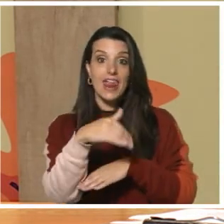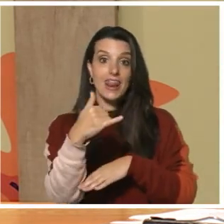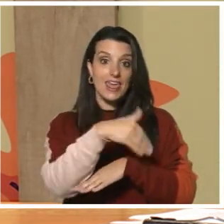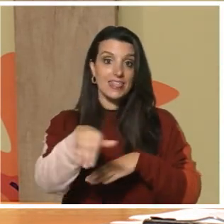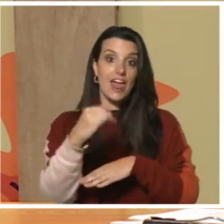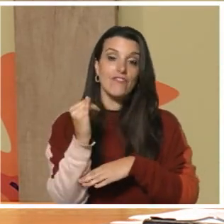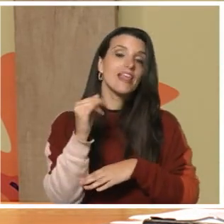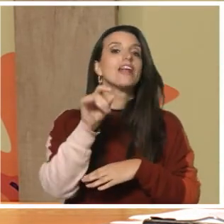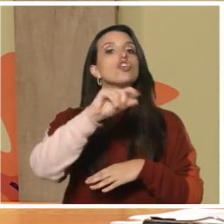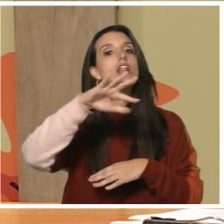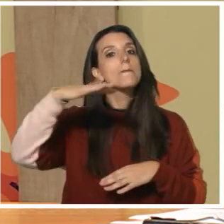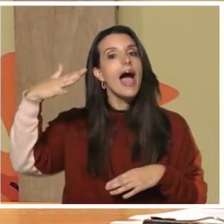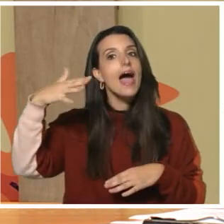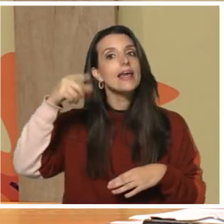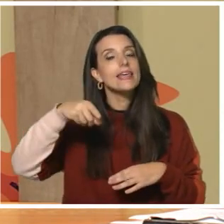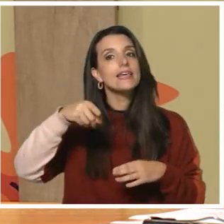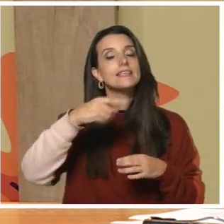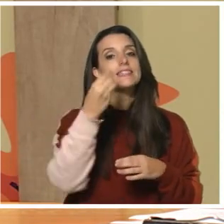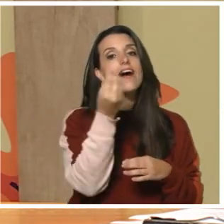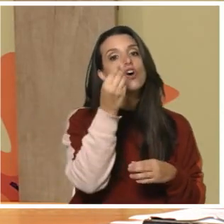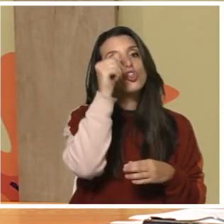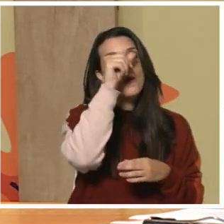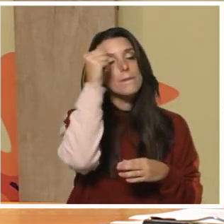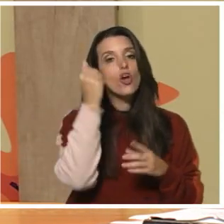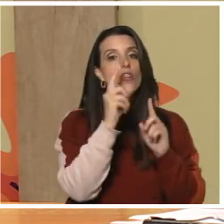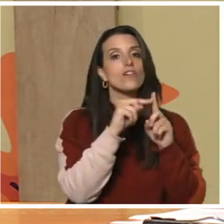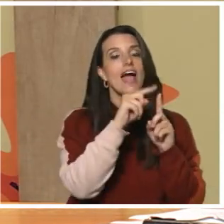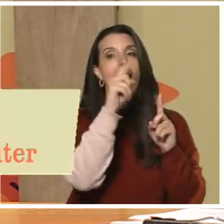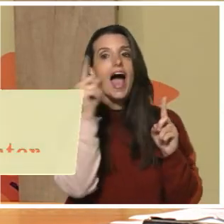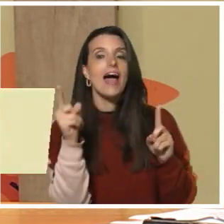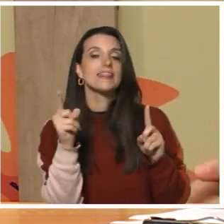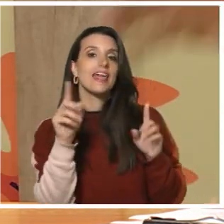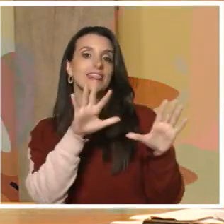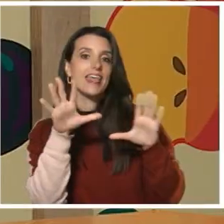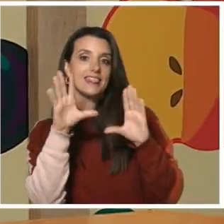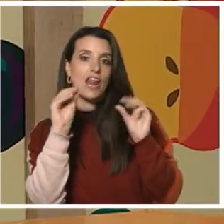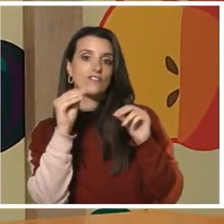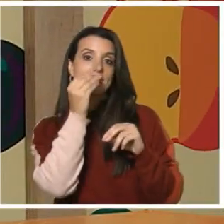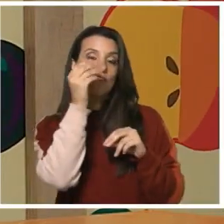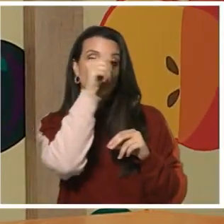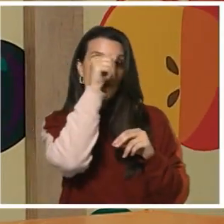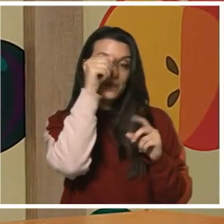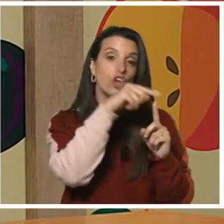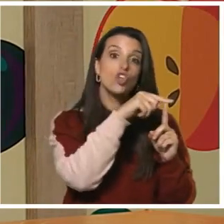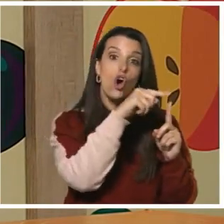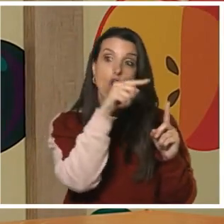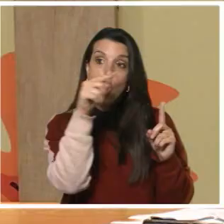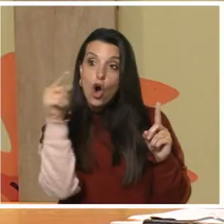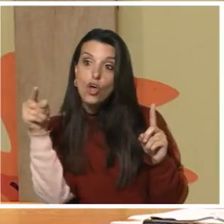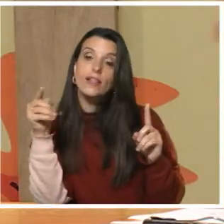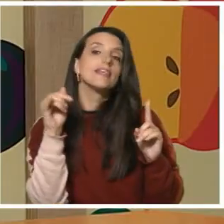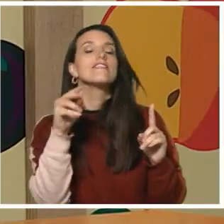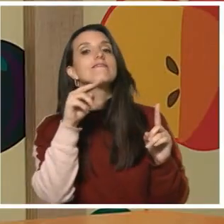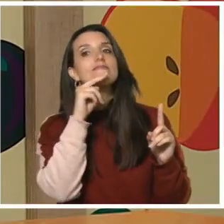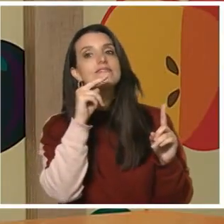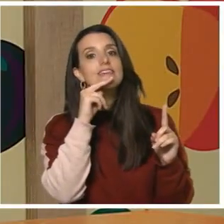24, Solimar. Uh-huh. Y se sigue el sábado y el domingo de 11 a 22 horas. Perfecto. O sea, sábado y domingo de corrido todo el día. De corrido todo el día. Y el